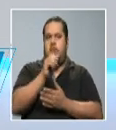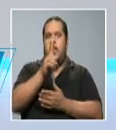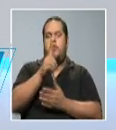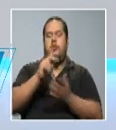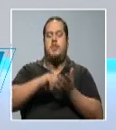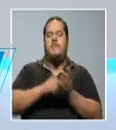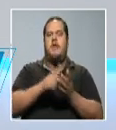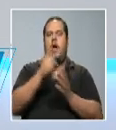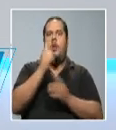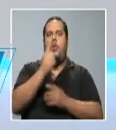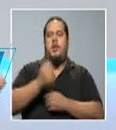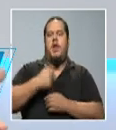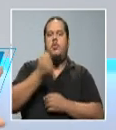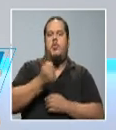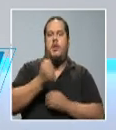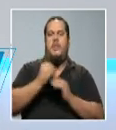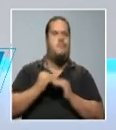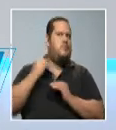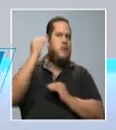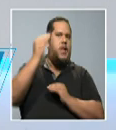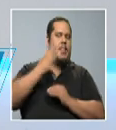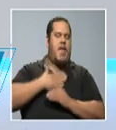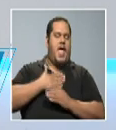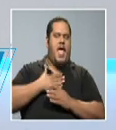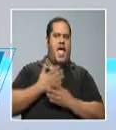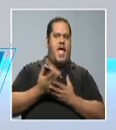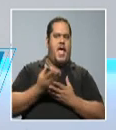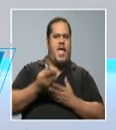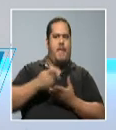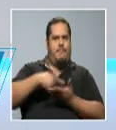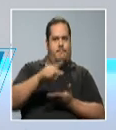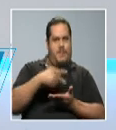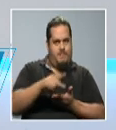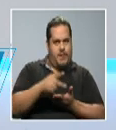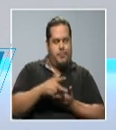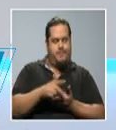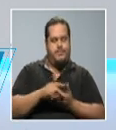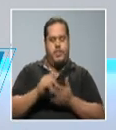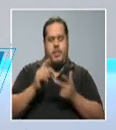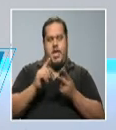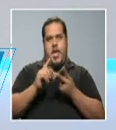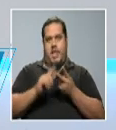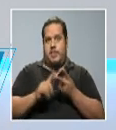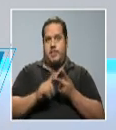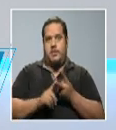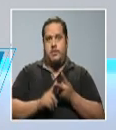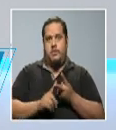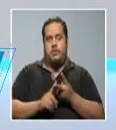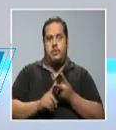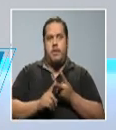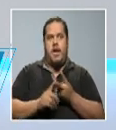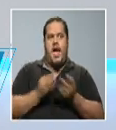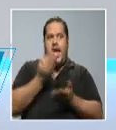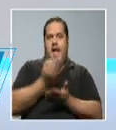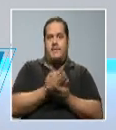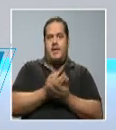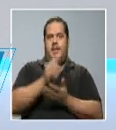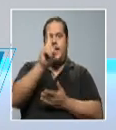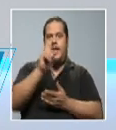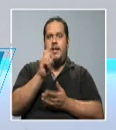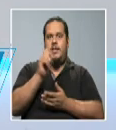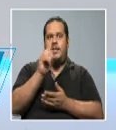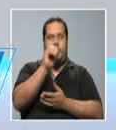una cuota mucho más alta en mi presupuesto mensual. Y segundo, al financiar el